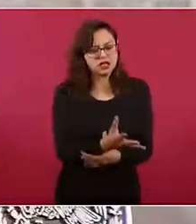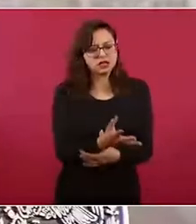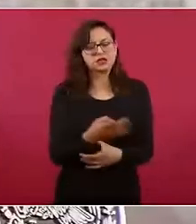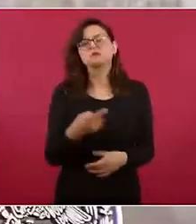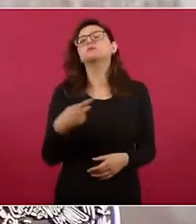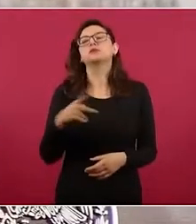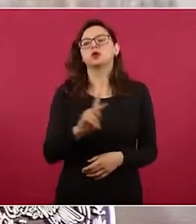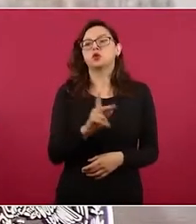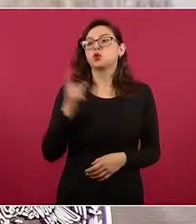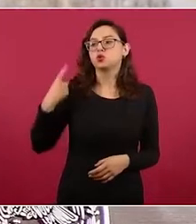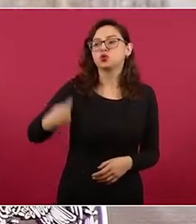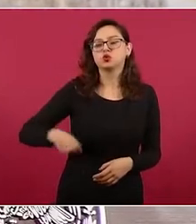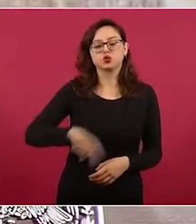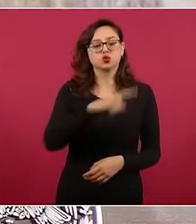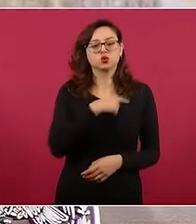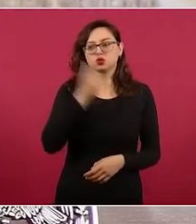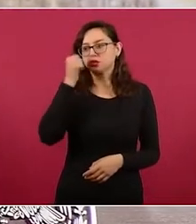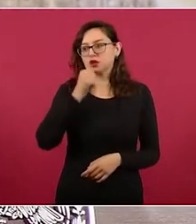se actúa